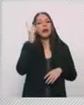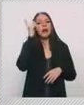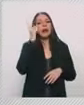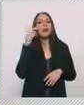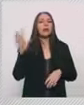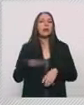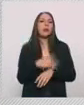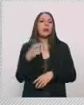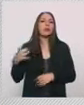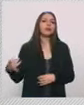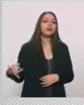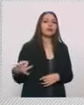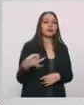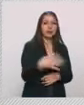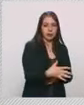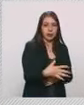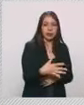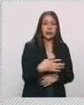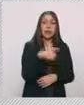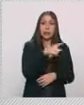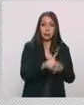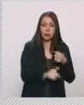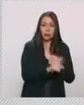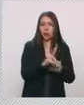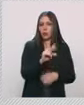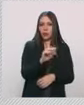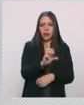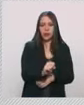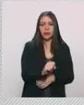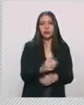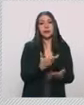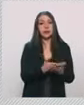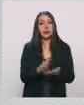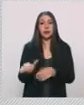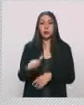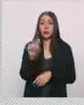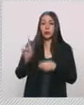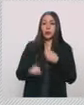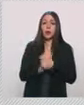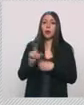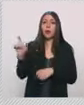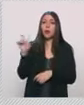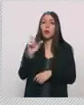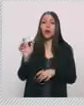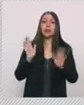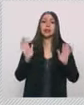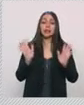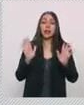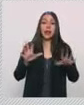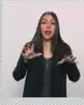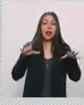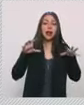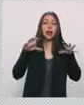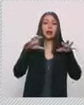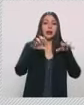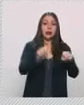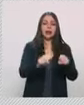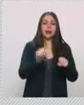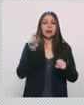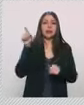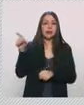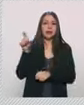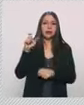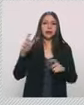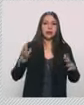Jacinto. Pero ese no es el problema. El problema es que una vez que es capturado por Sam Houston en la batalla de